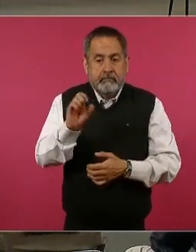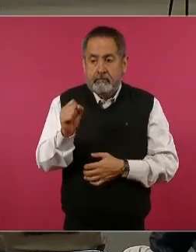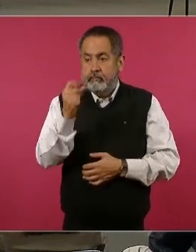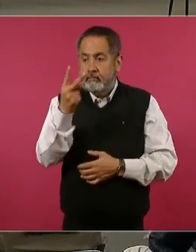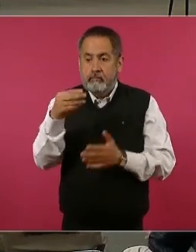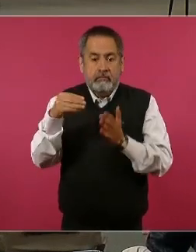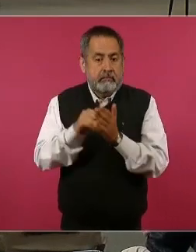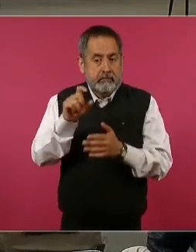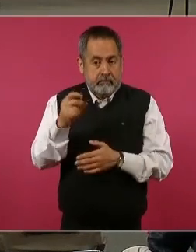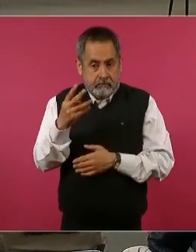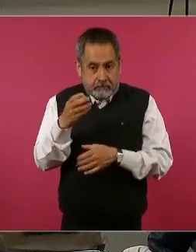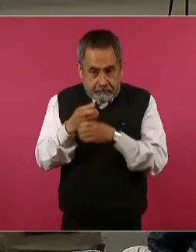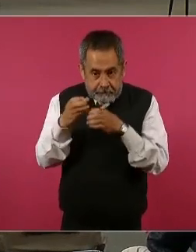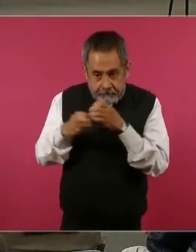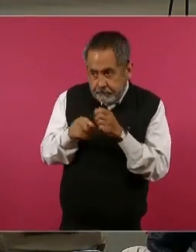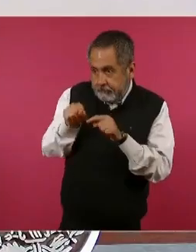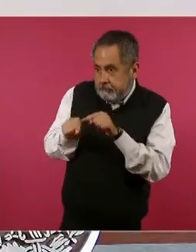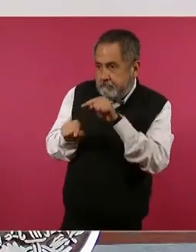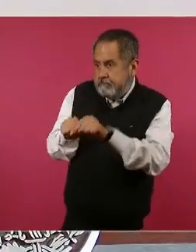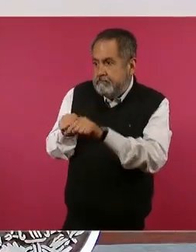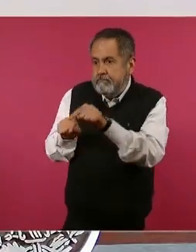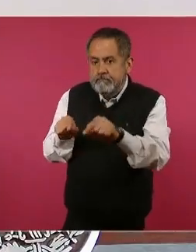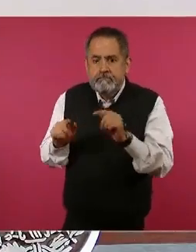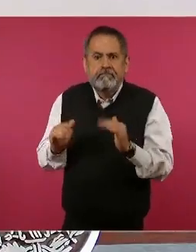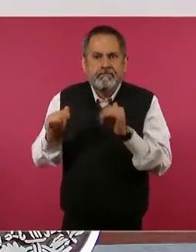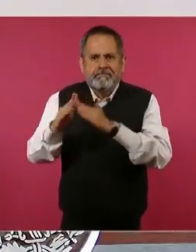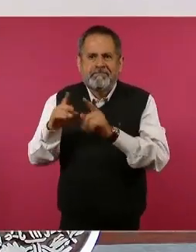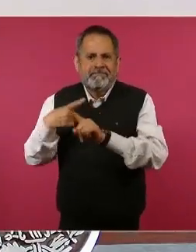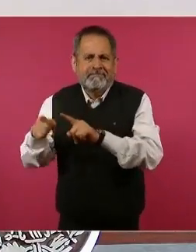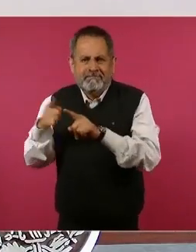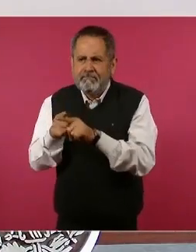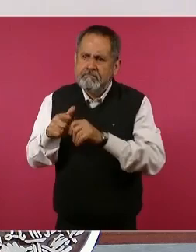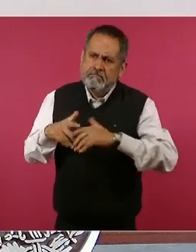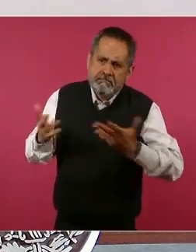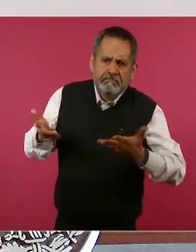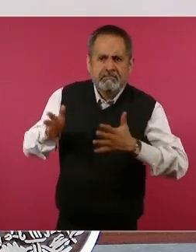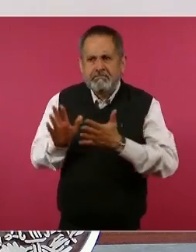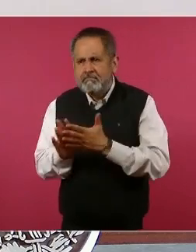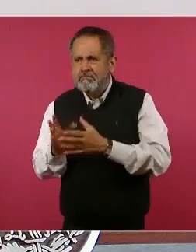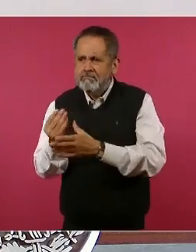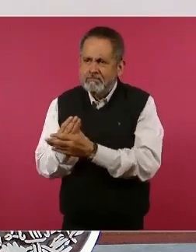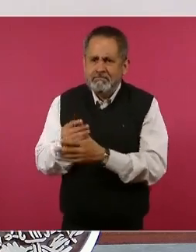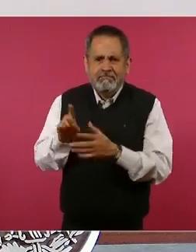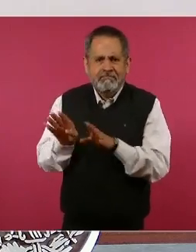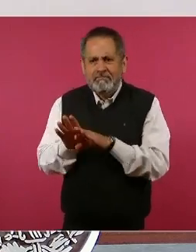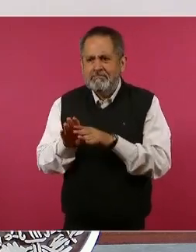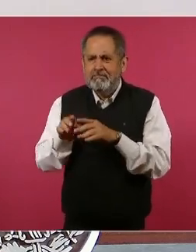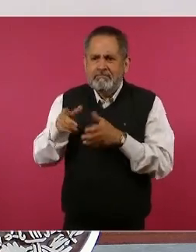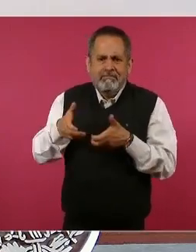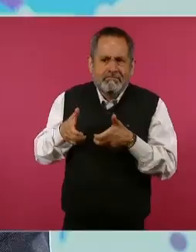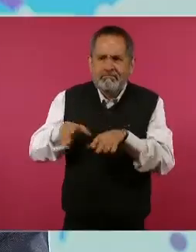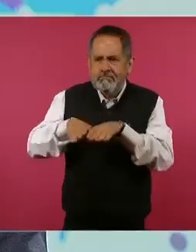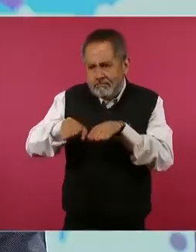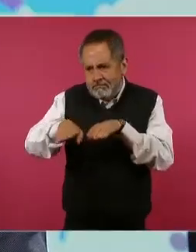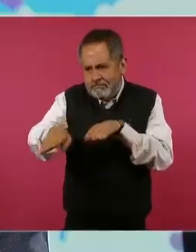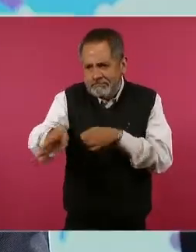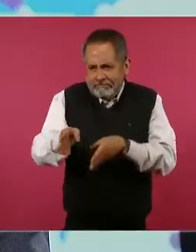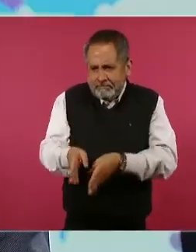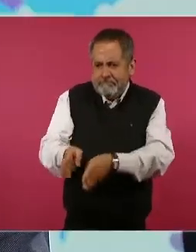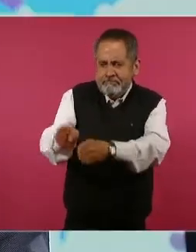62.024 elementos constructivos de muy diverso carácter, albarradas, caminos o